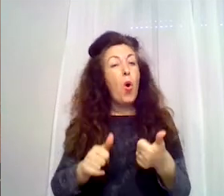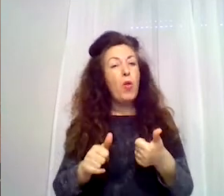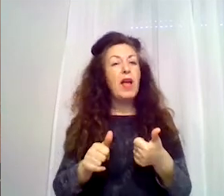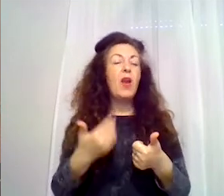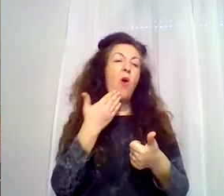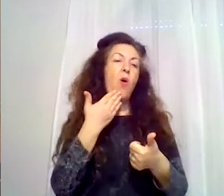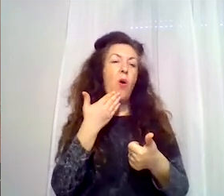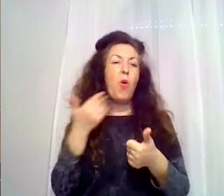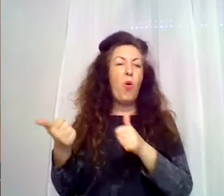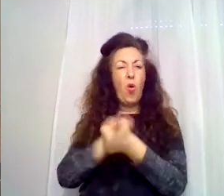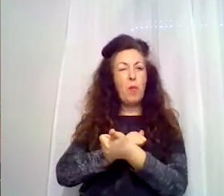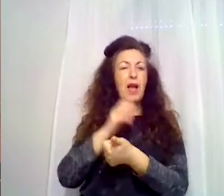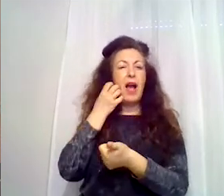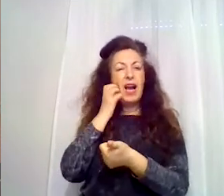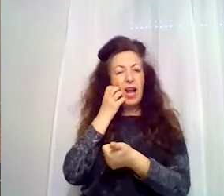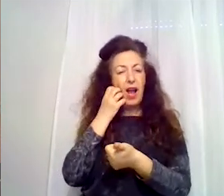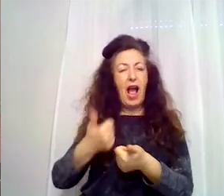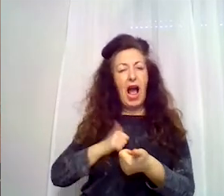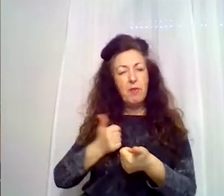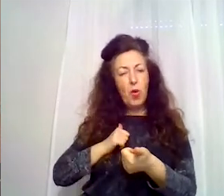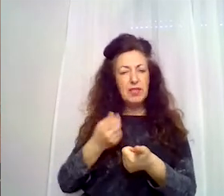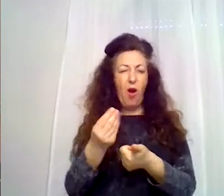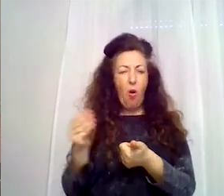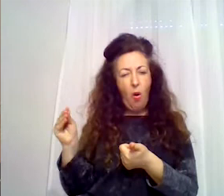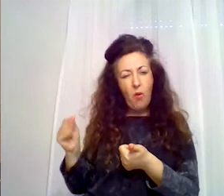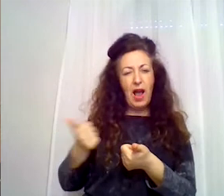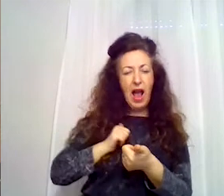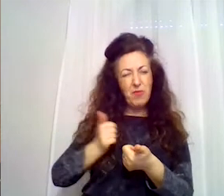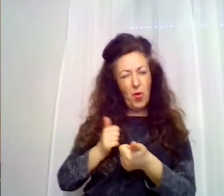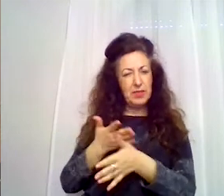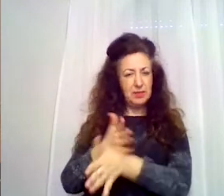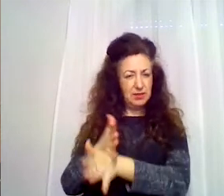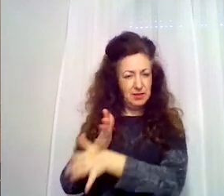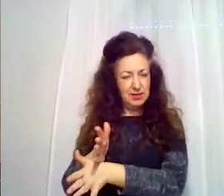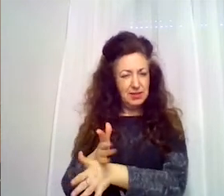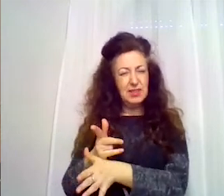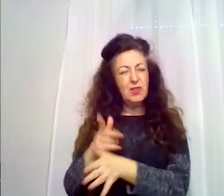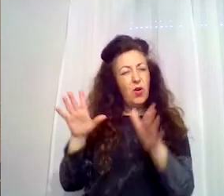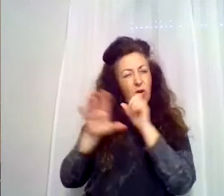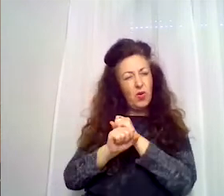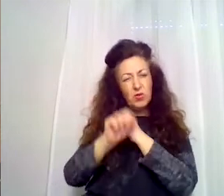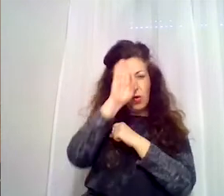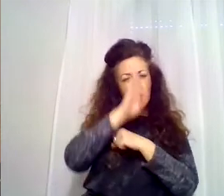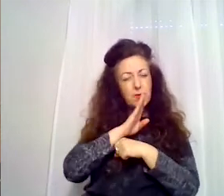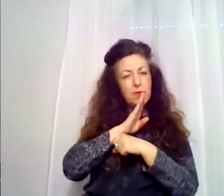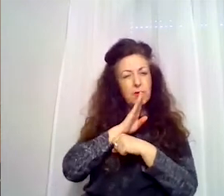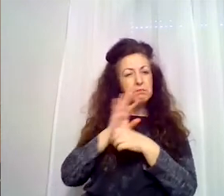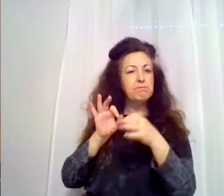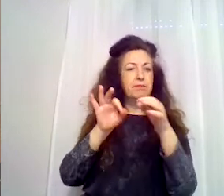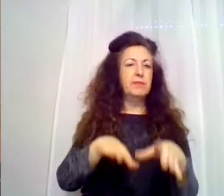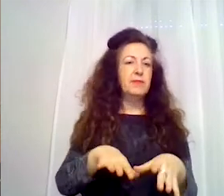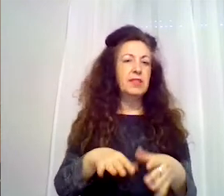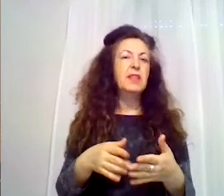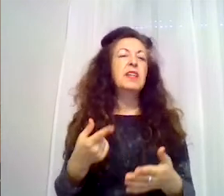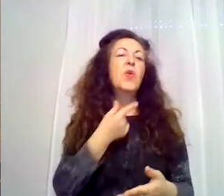dicho Marlowe, una de las más llamativas, que indica que se había empezado a fumar, porque